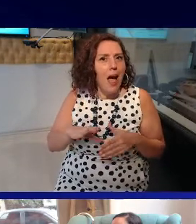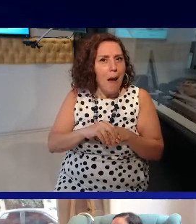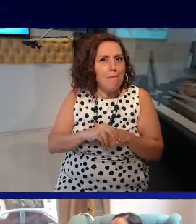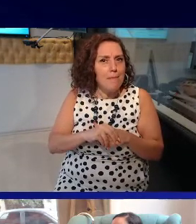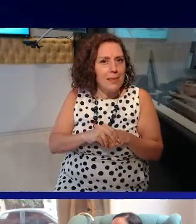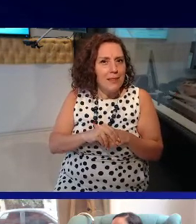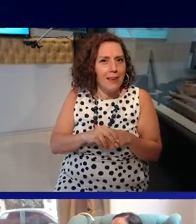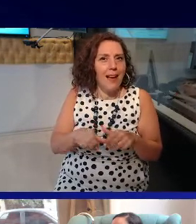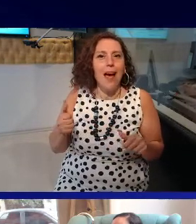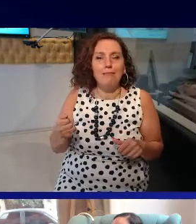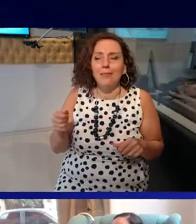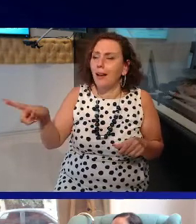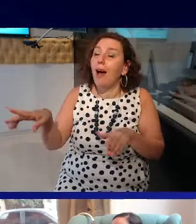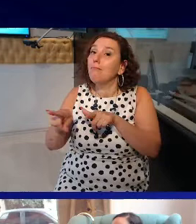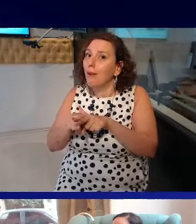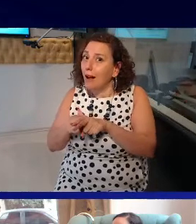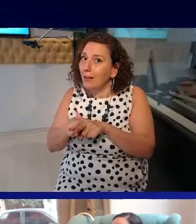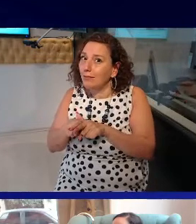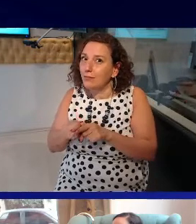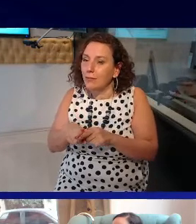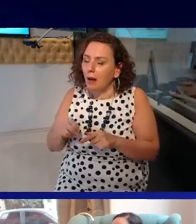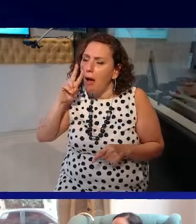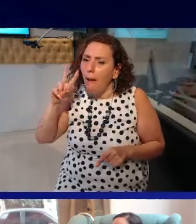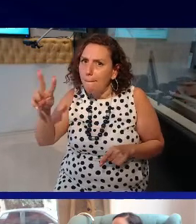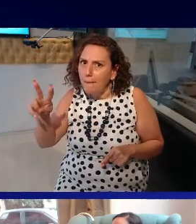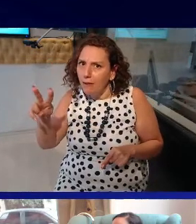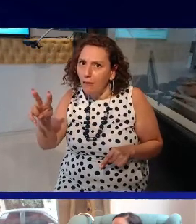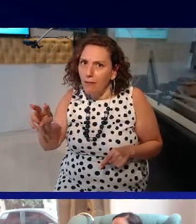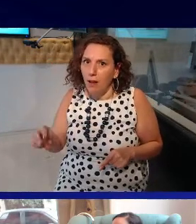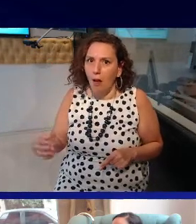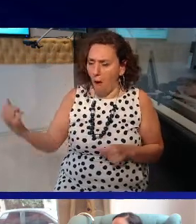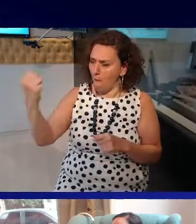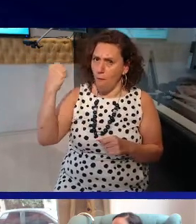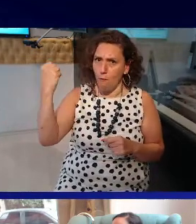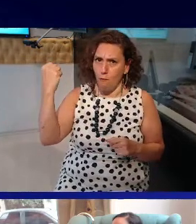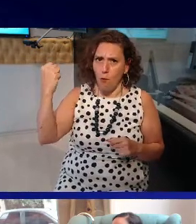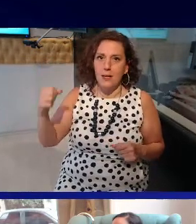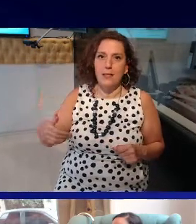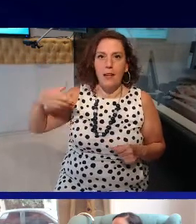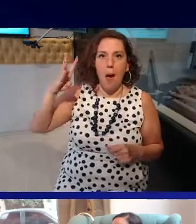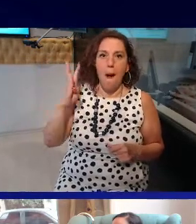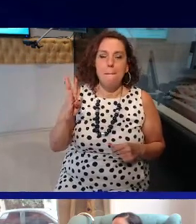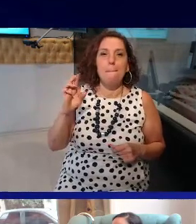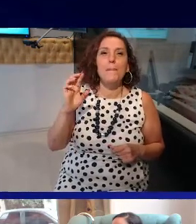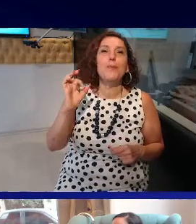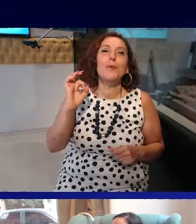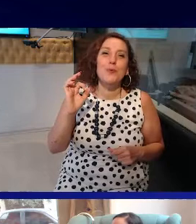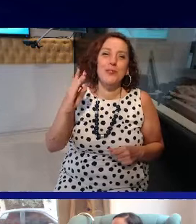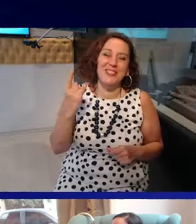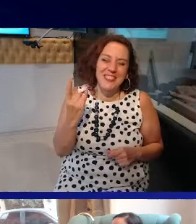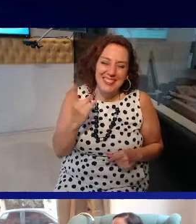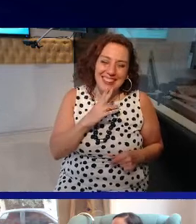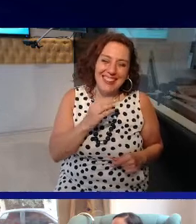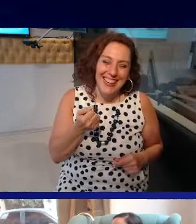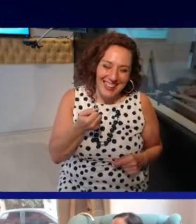Fuerza Bruta. A ver, a Fuerza Bruta. Ah, buenísimo, espectacular. Bueno, Marce, ¿de qué programa me os ibas a hablar